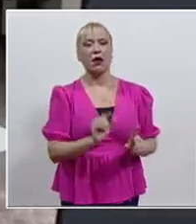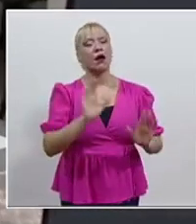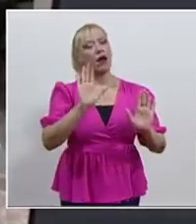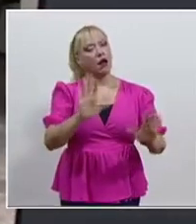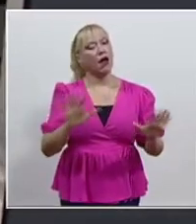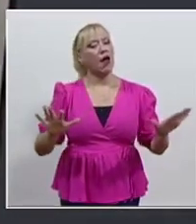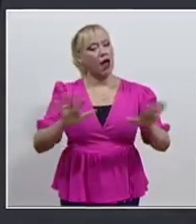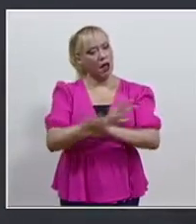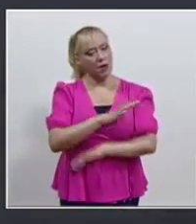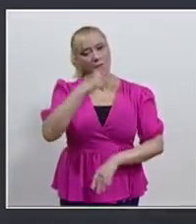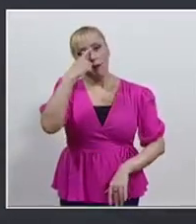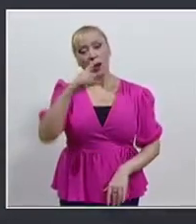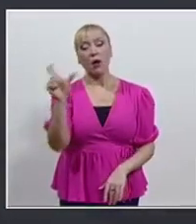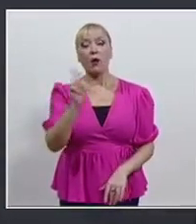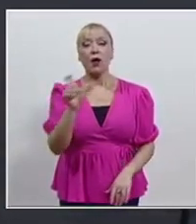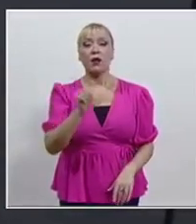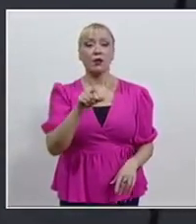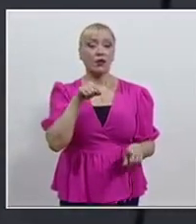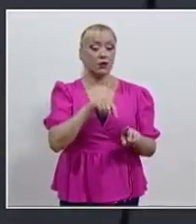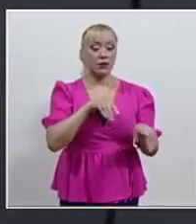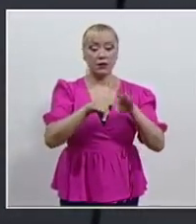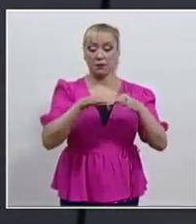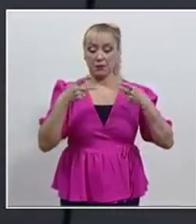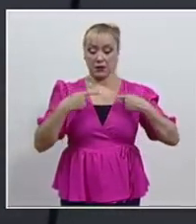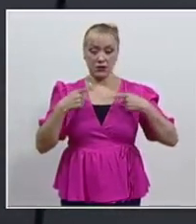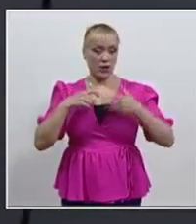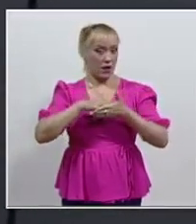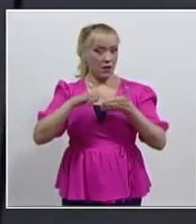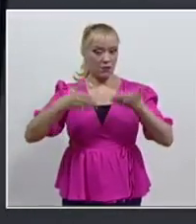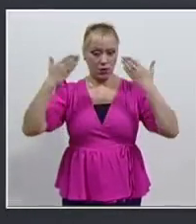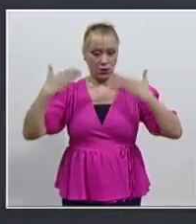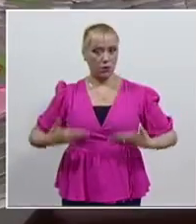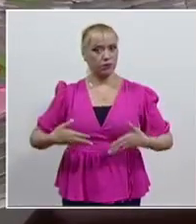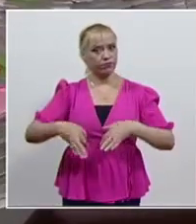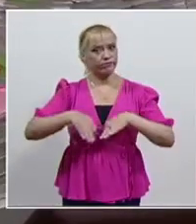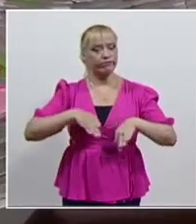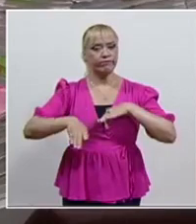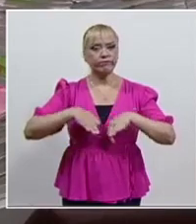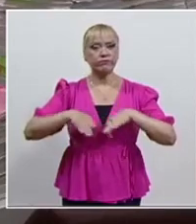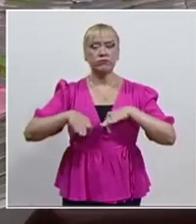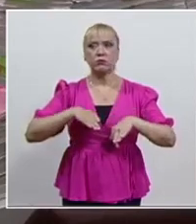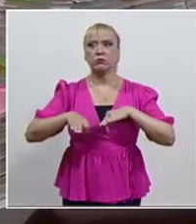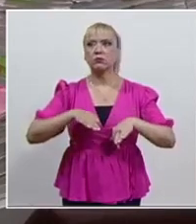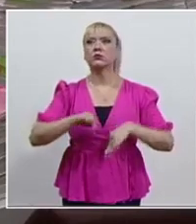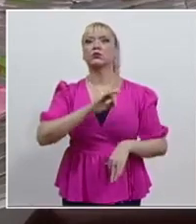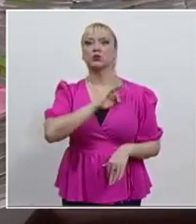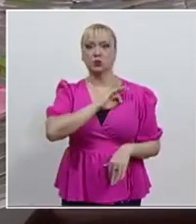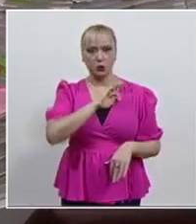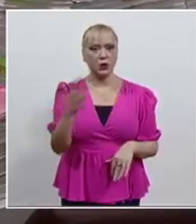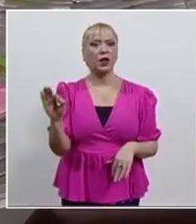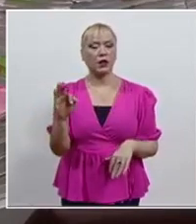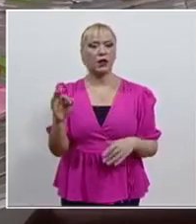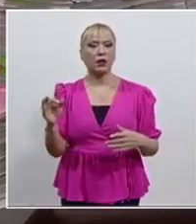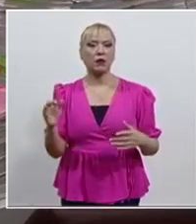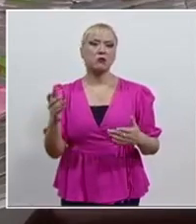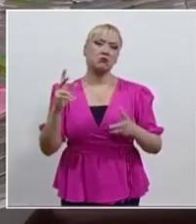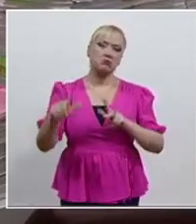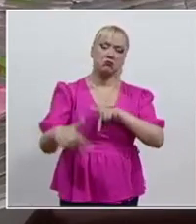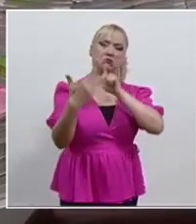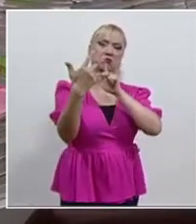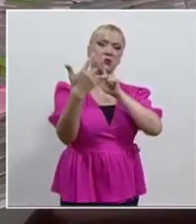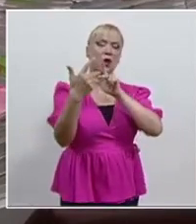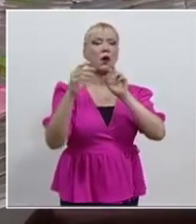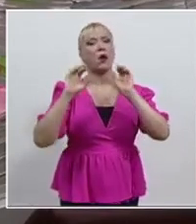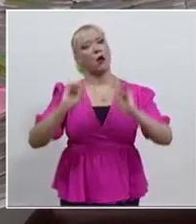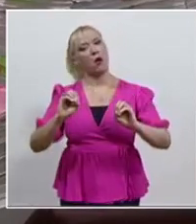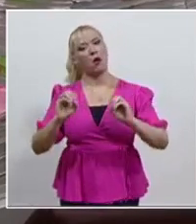permita la naturaleza de las funciones que desempeñan, el trabajo que realizan los servidores públicos podrá ser híbrido, precisando que el